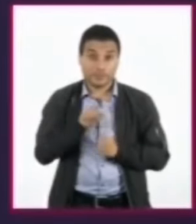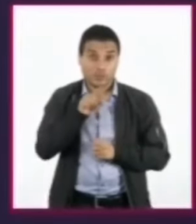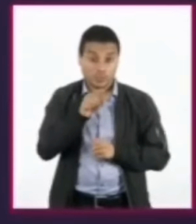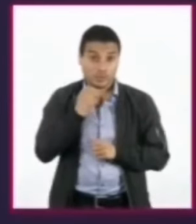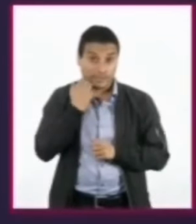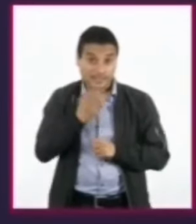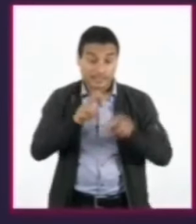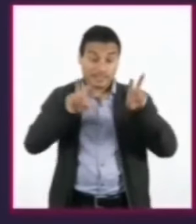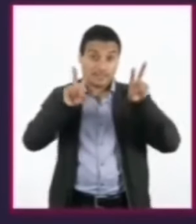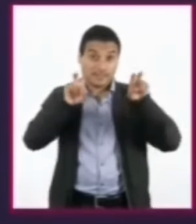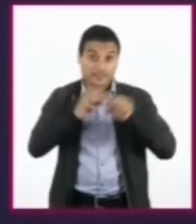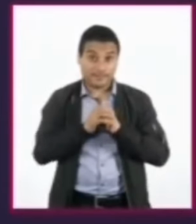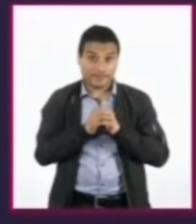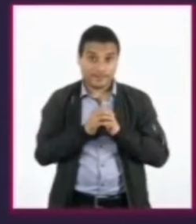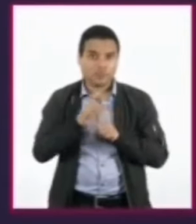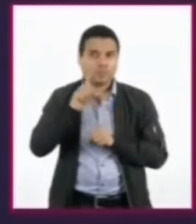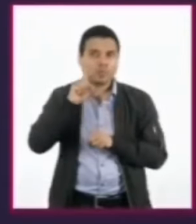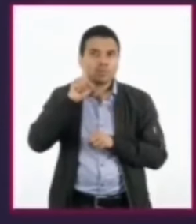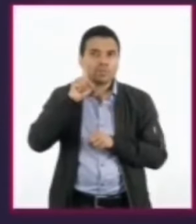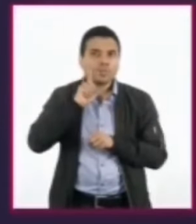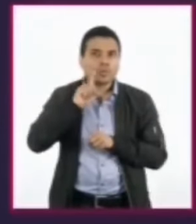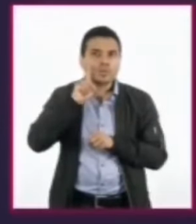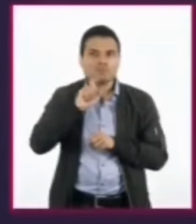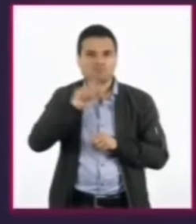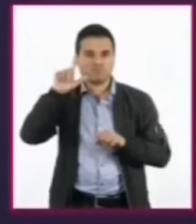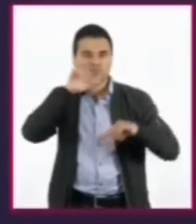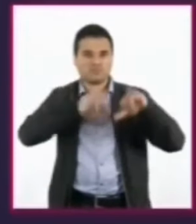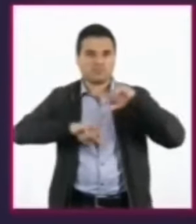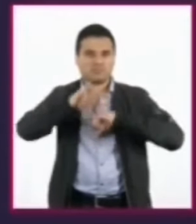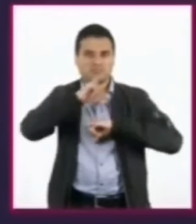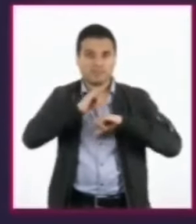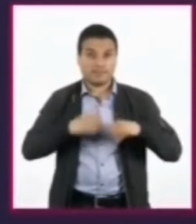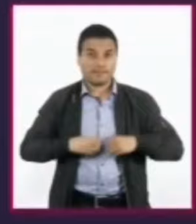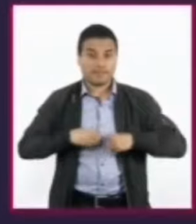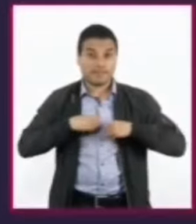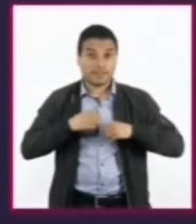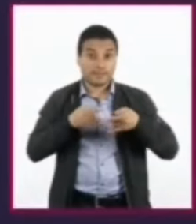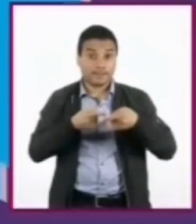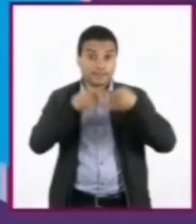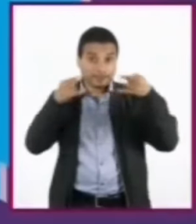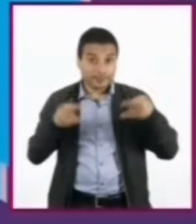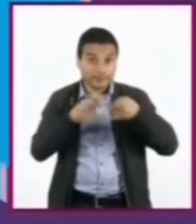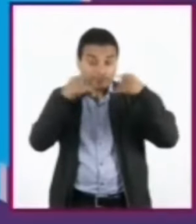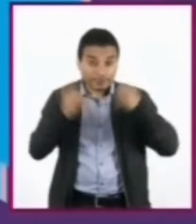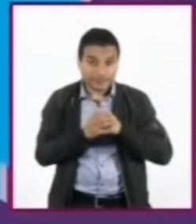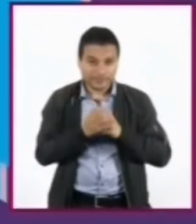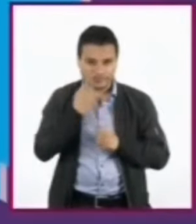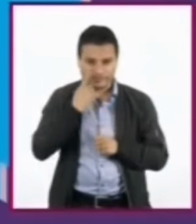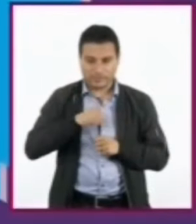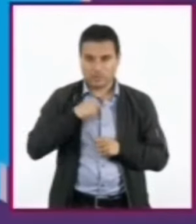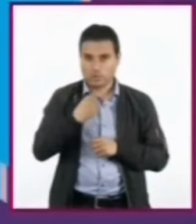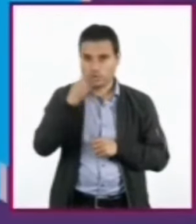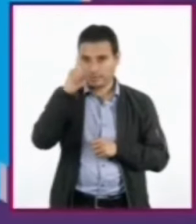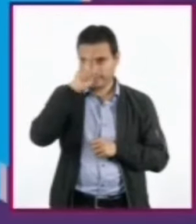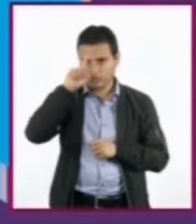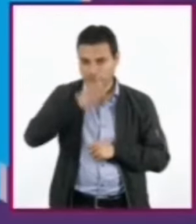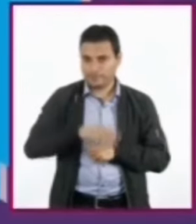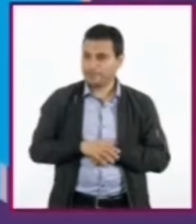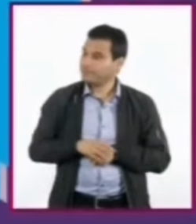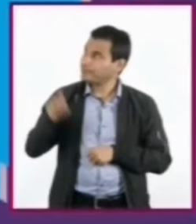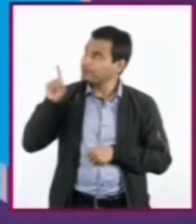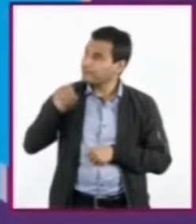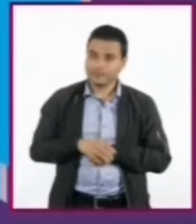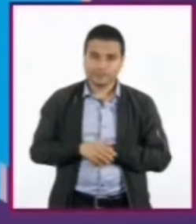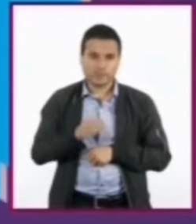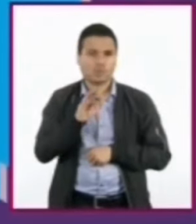más acerca de la vida de las mujeres que aportaron sus conocimientos a la humanidad, les sugerimos consultar el siguiente